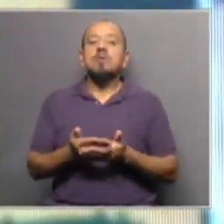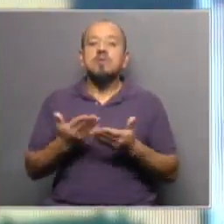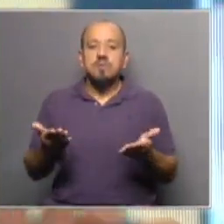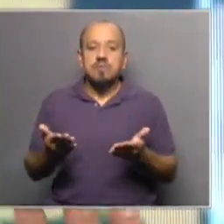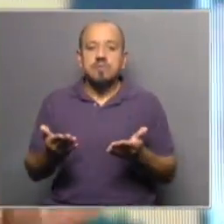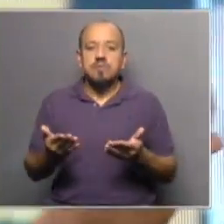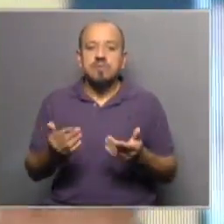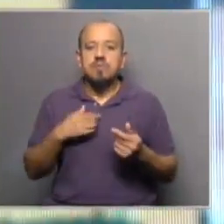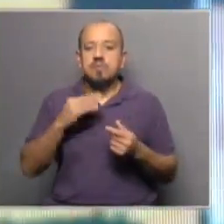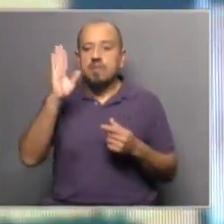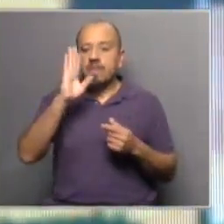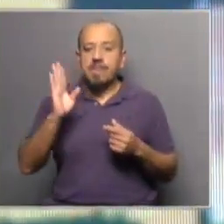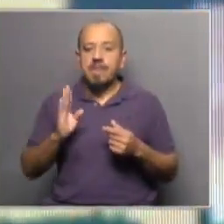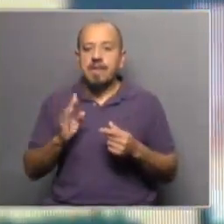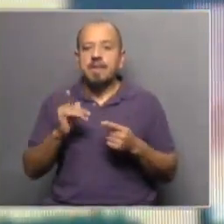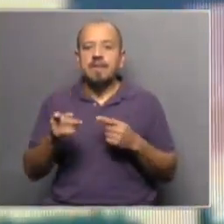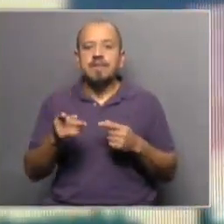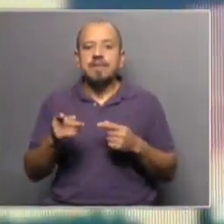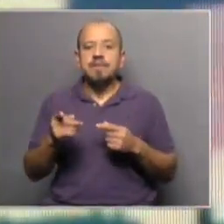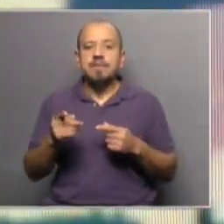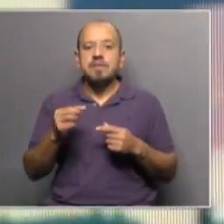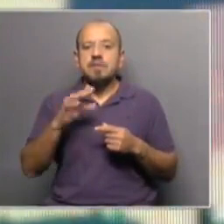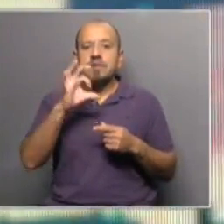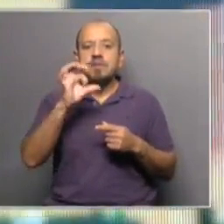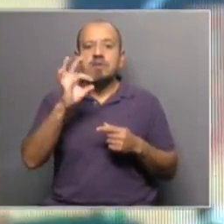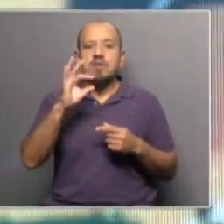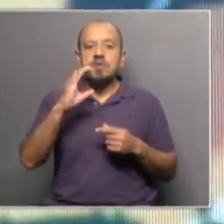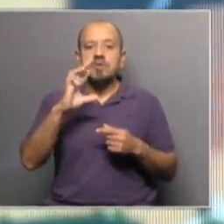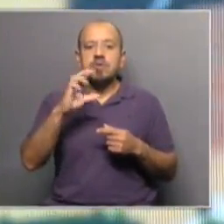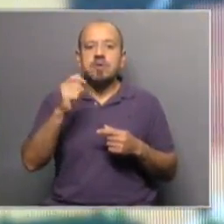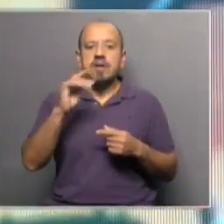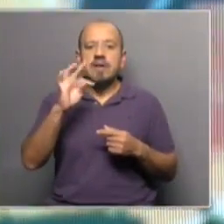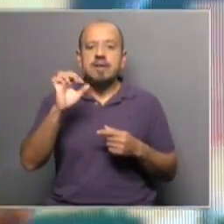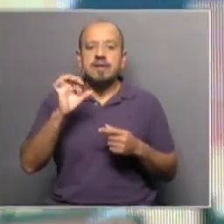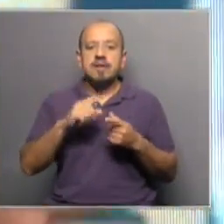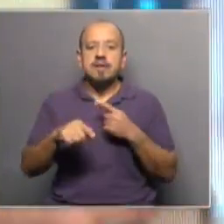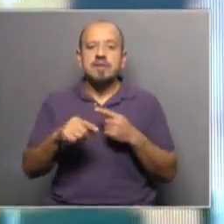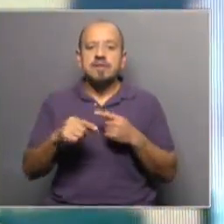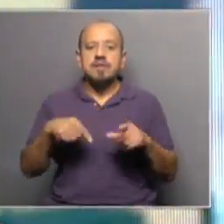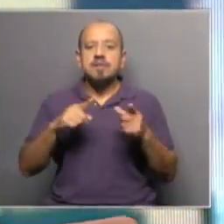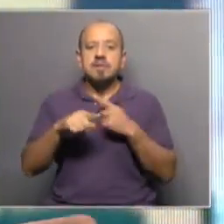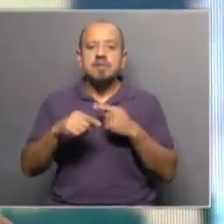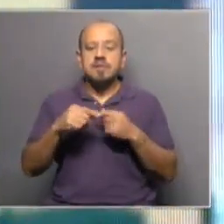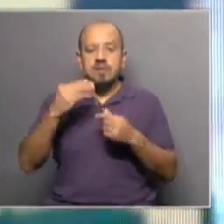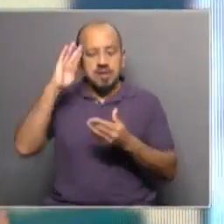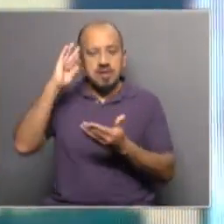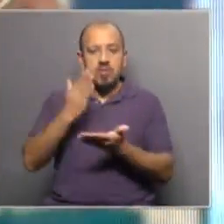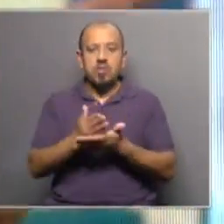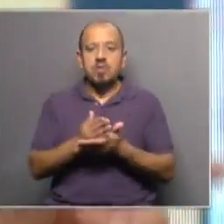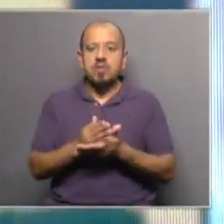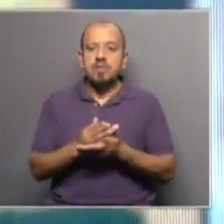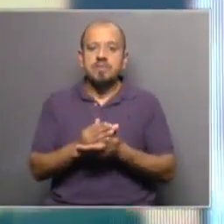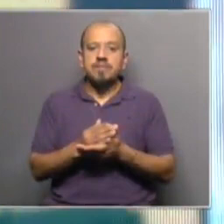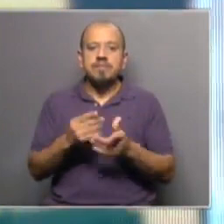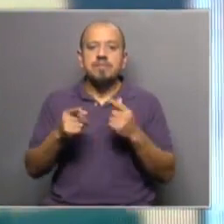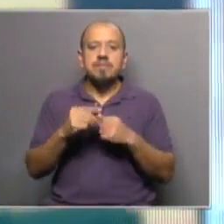revés, en Brasil, que esto, Seba, también lo ha tratado mucho, ¿no? El caso de Sócrates, en plena dictadura, ¿no? Y los medios de resistencia a la dictadura, incluso la hinchada